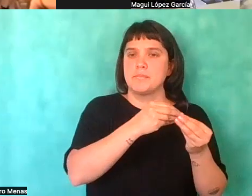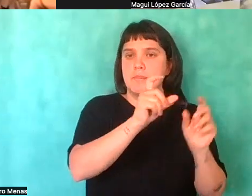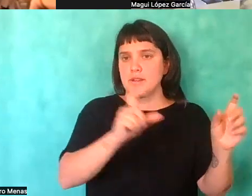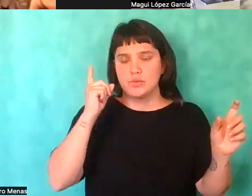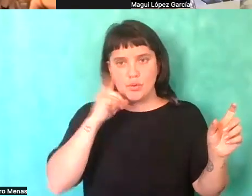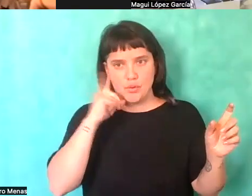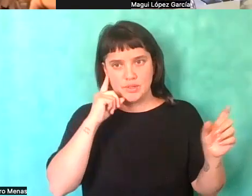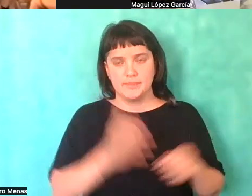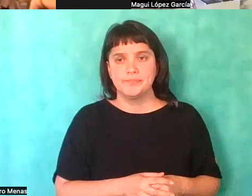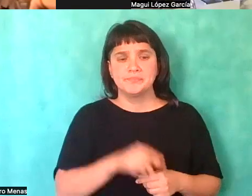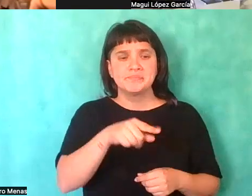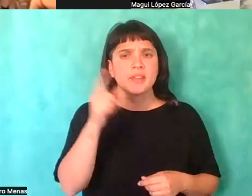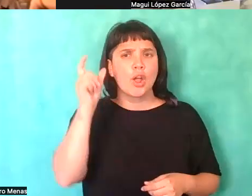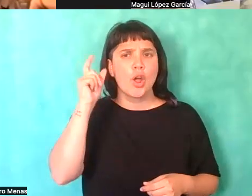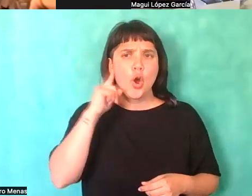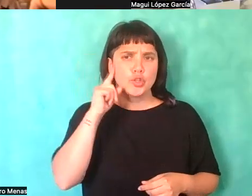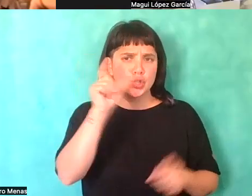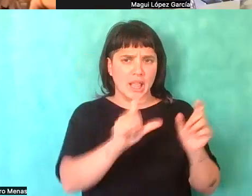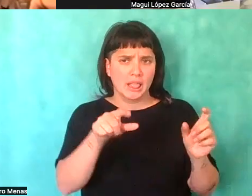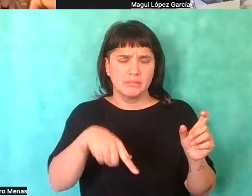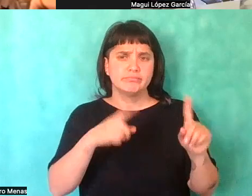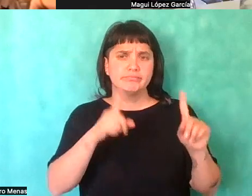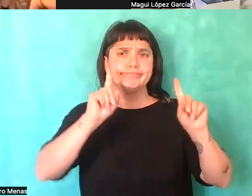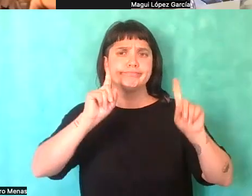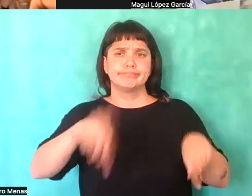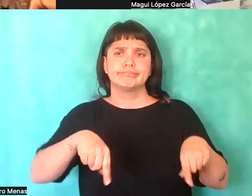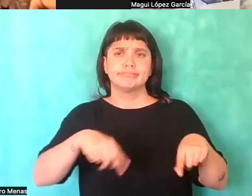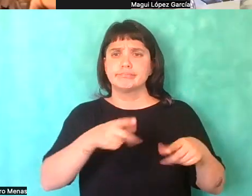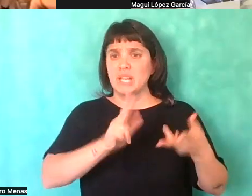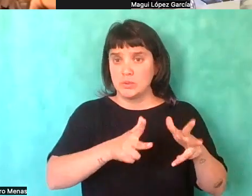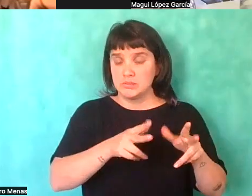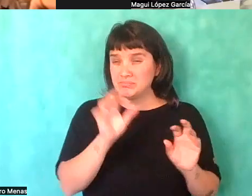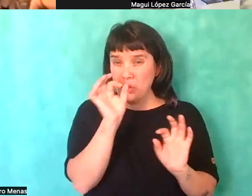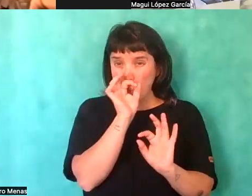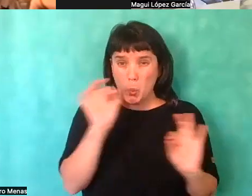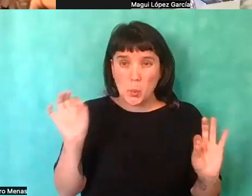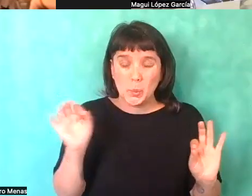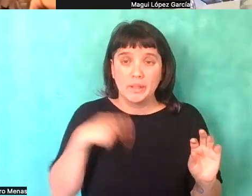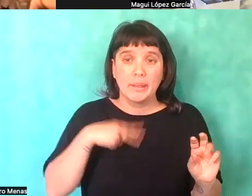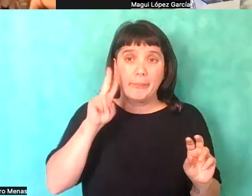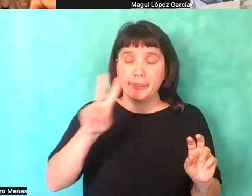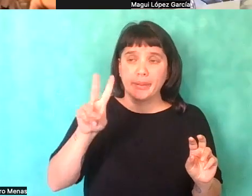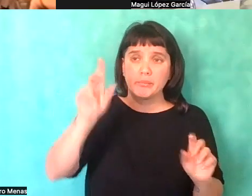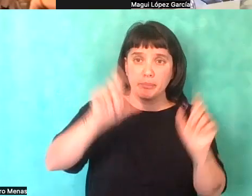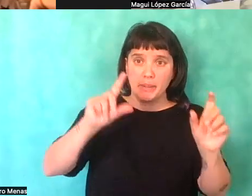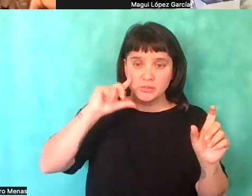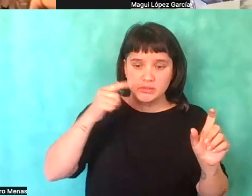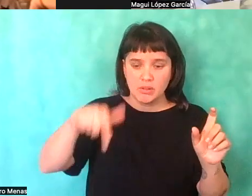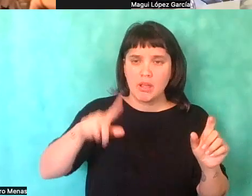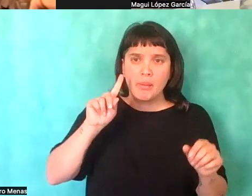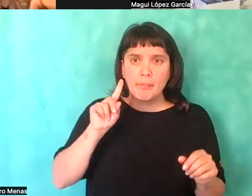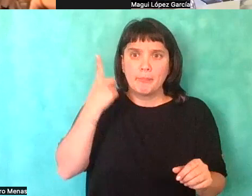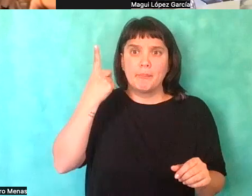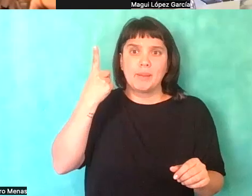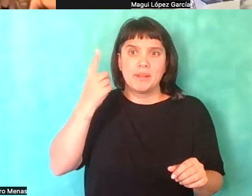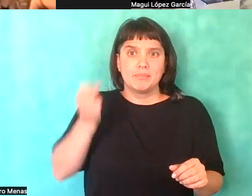que no tienen ningún tipo de conocimiento de la lengua de señas, que nunca jamás se encontraron con una persona sorda. La primera persona sorda con la que se encuentran es su hijo